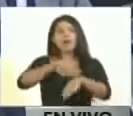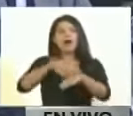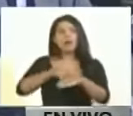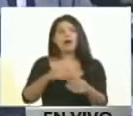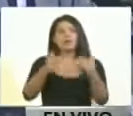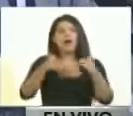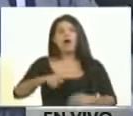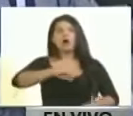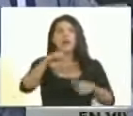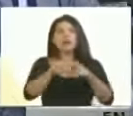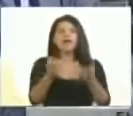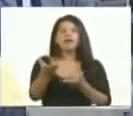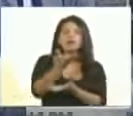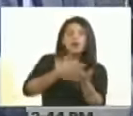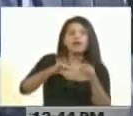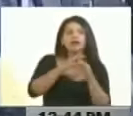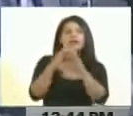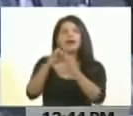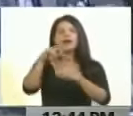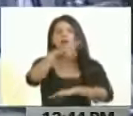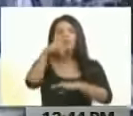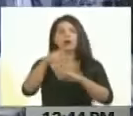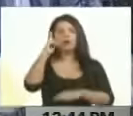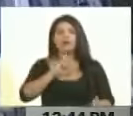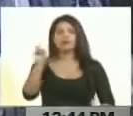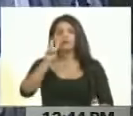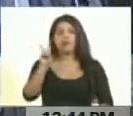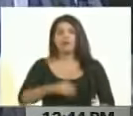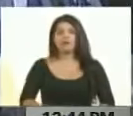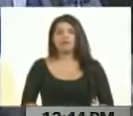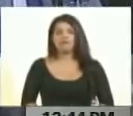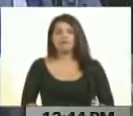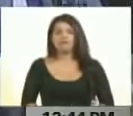de Solidaridad Paraguayo con la República Bolivariana de Venezuela.